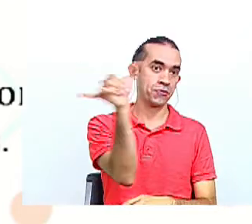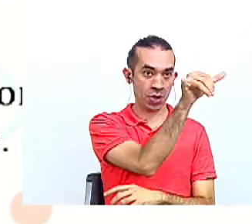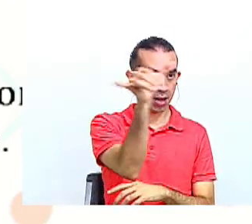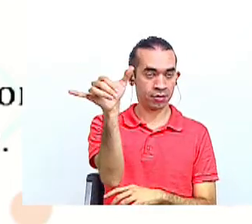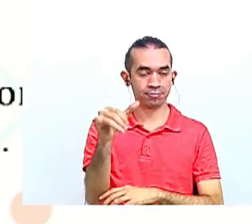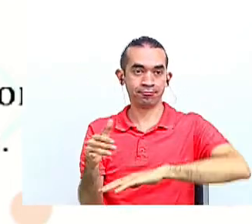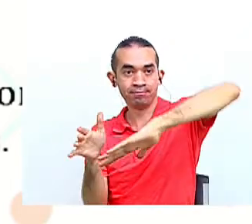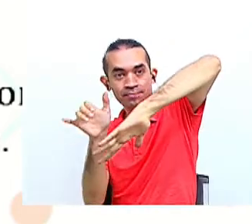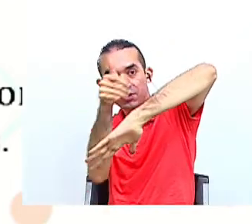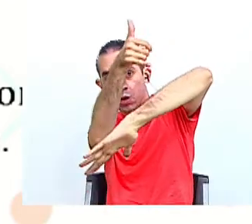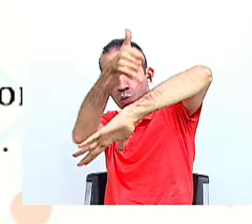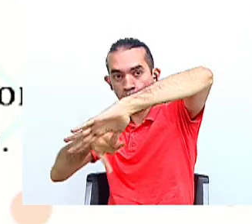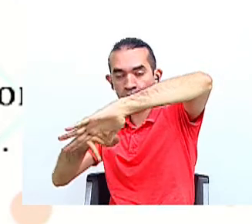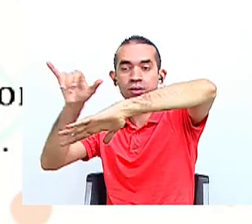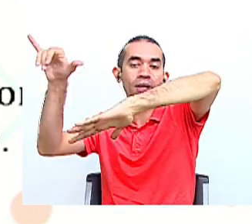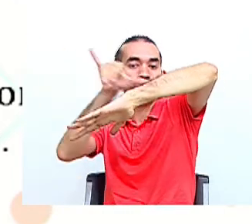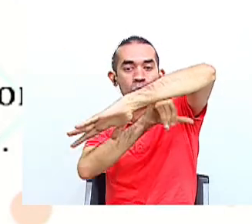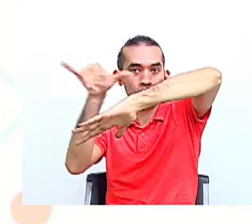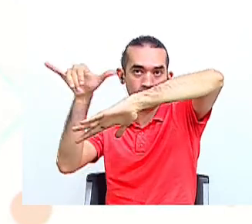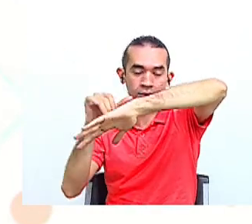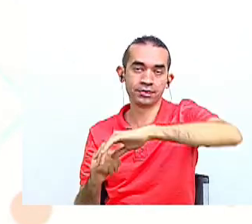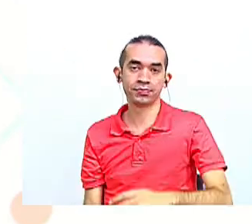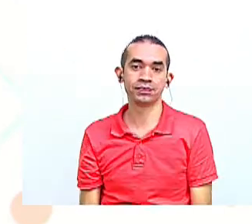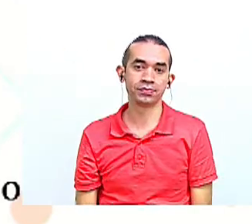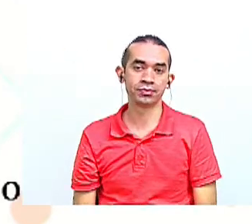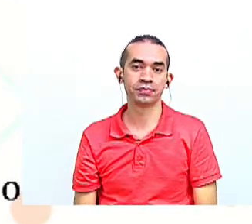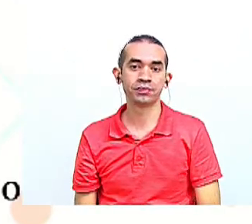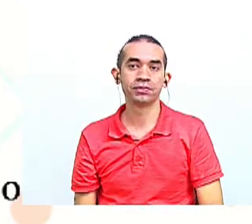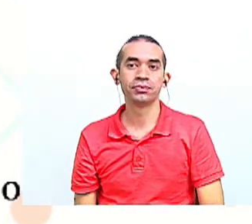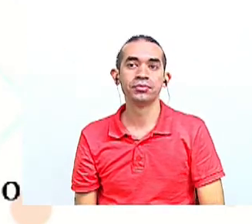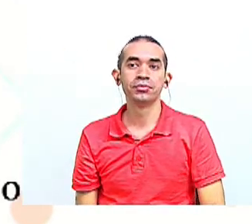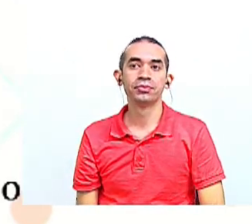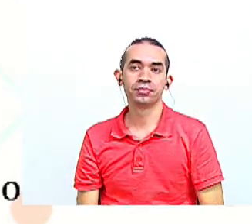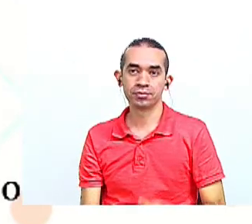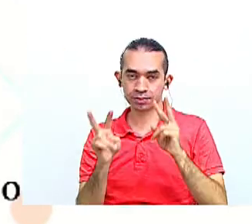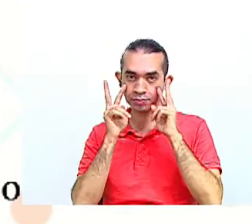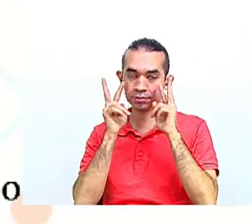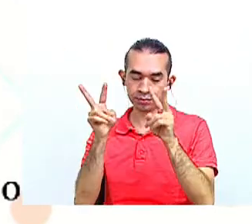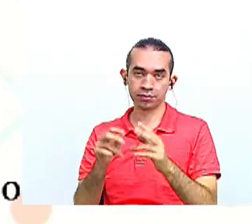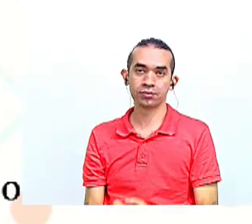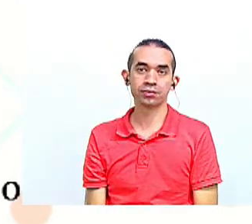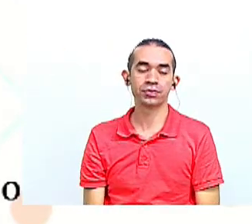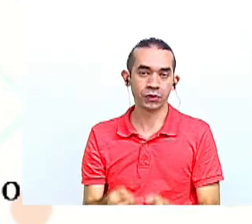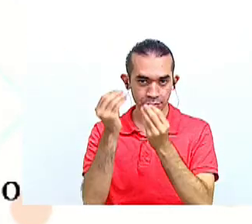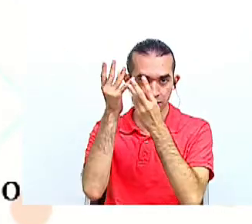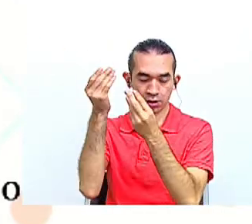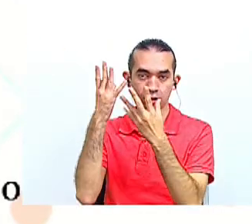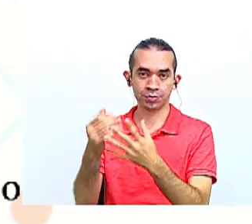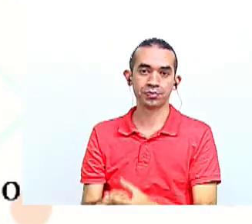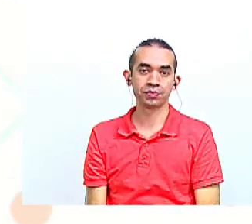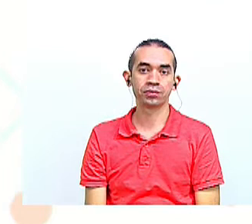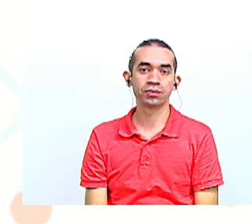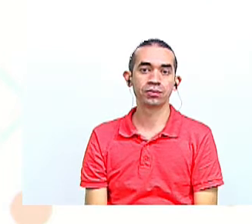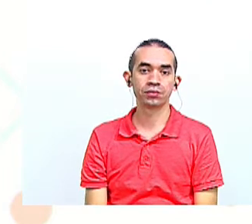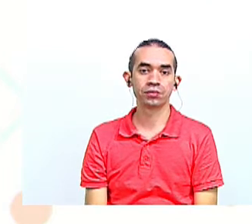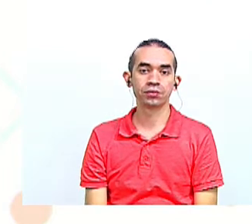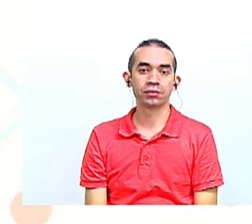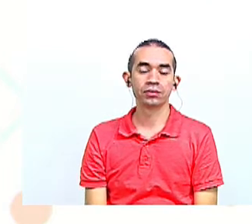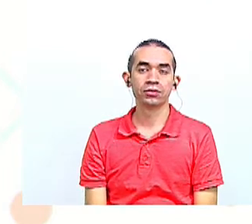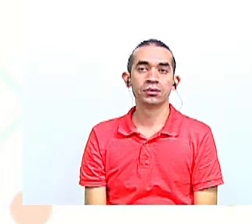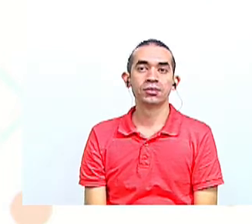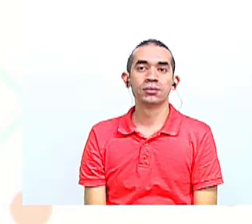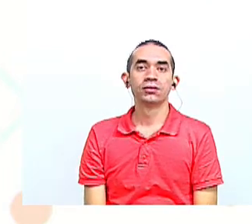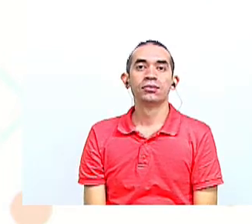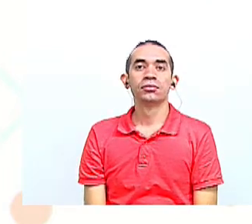son alternos internos. Observamos los datos. Entonces,